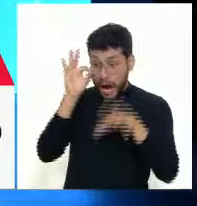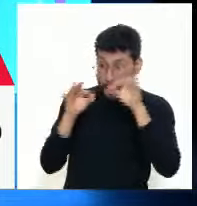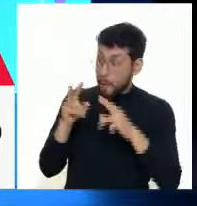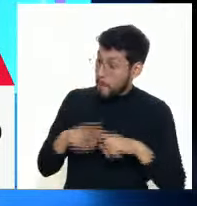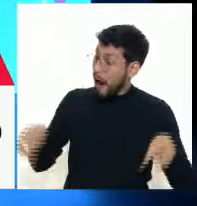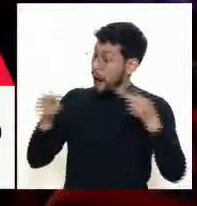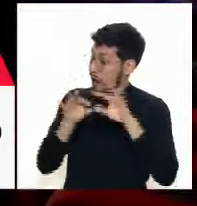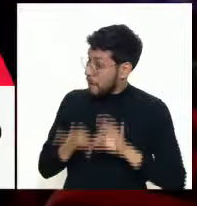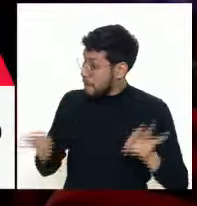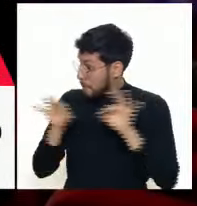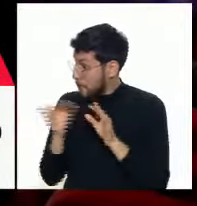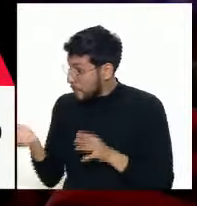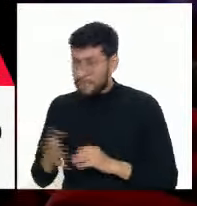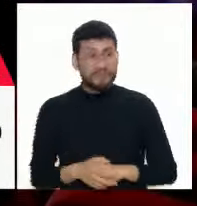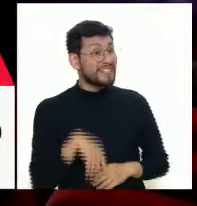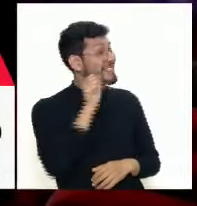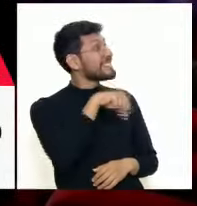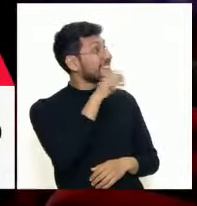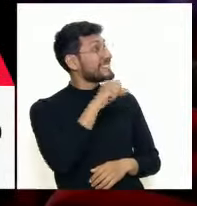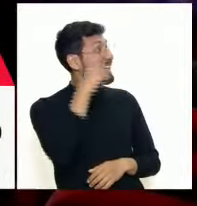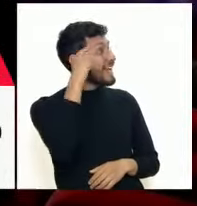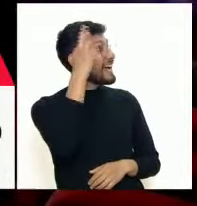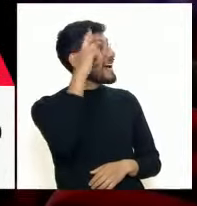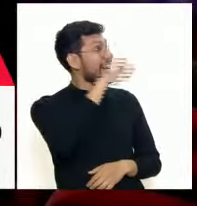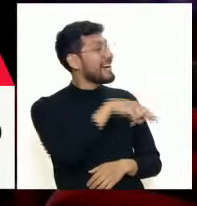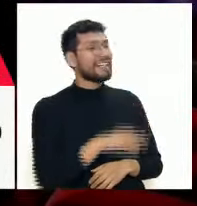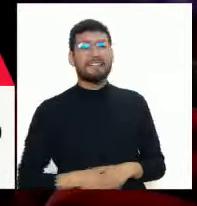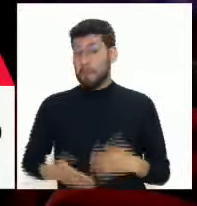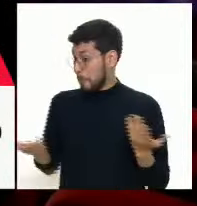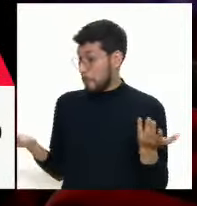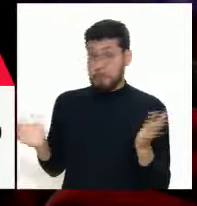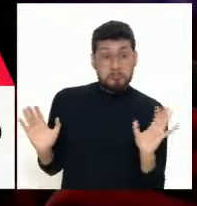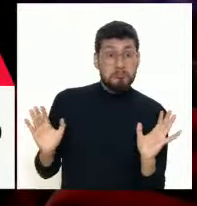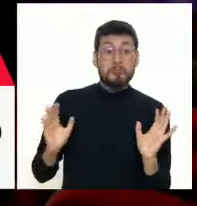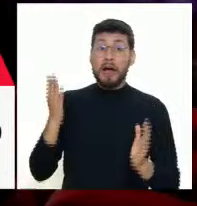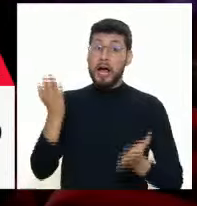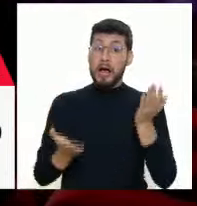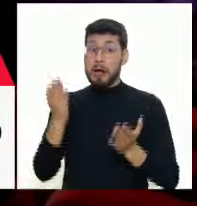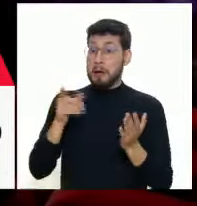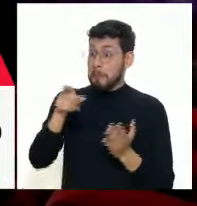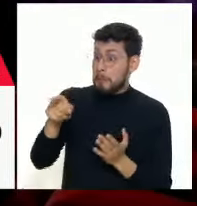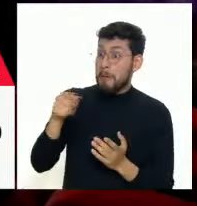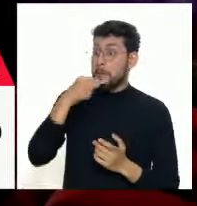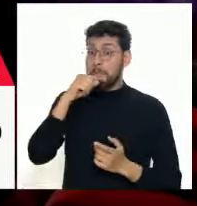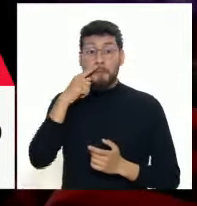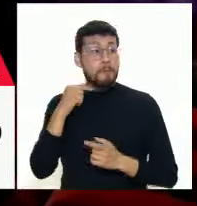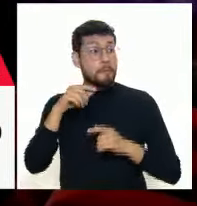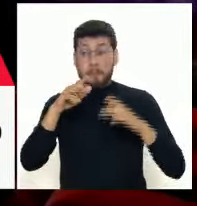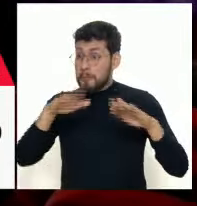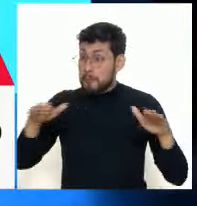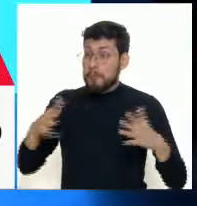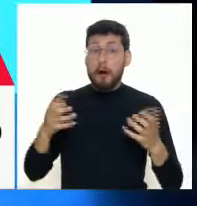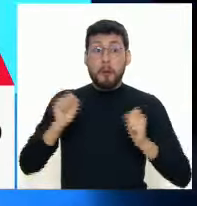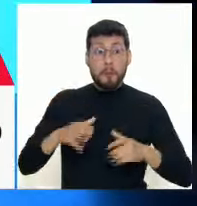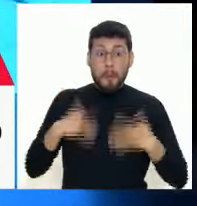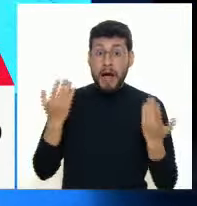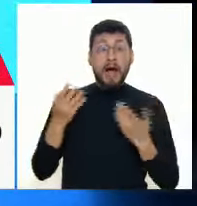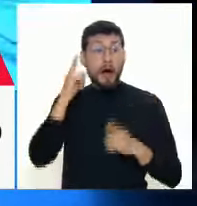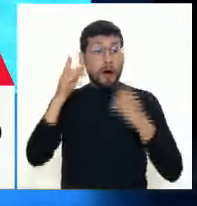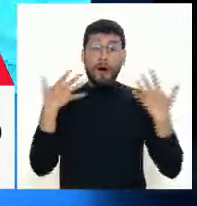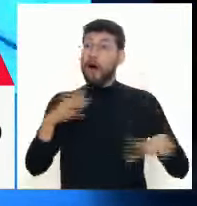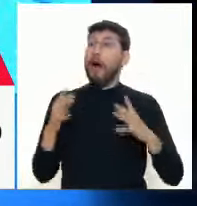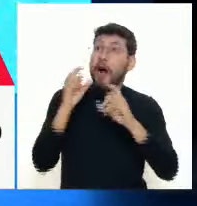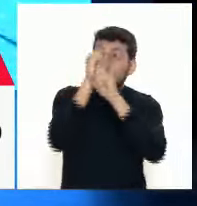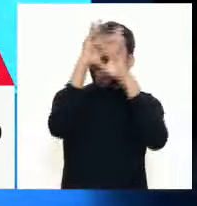estos valores tan importantes? Sí, sí, sí, tienes razón. No sé, quizás aquí hay algunas amigas o amigos que puedan emprender esta